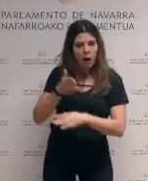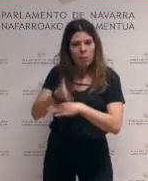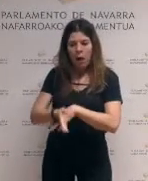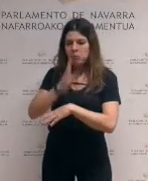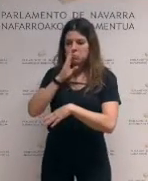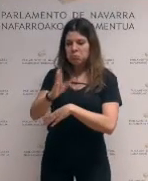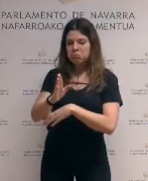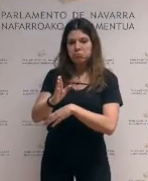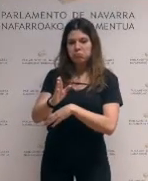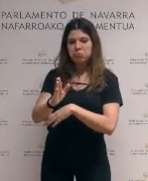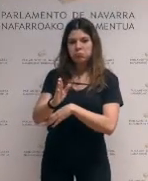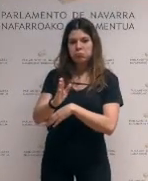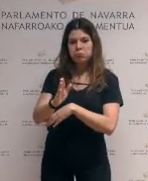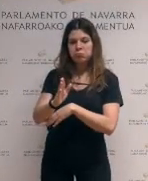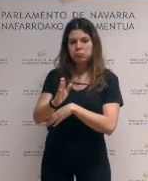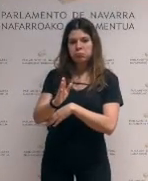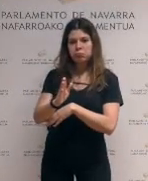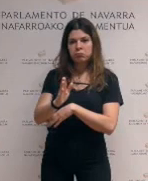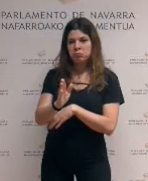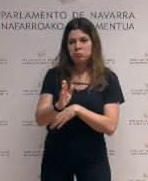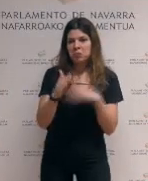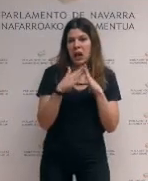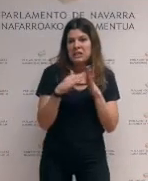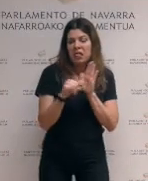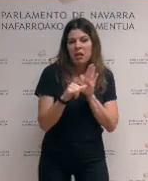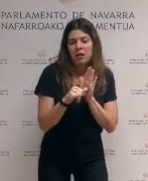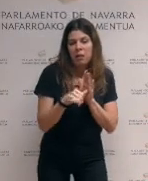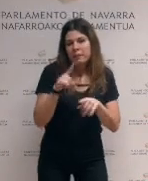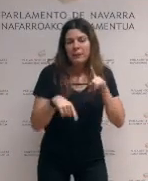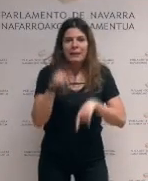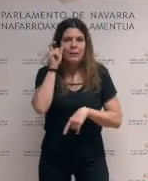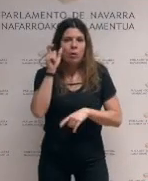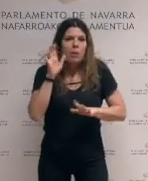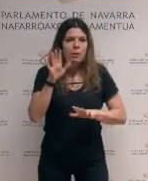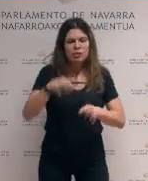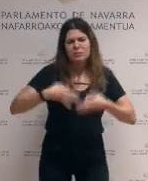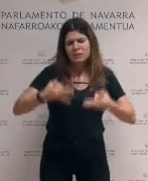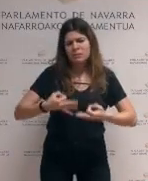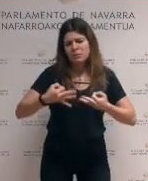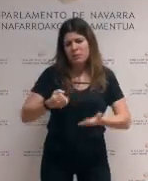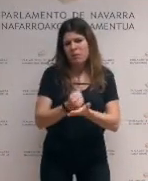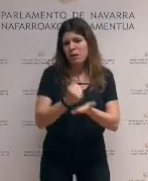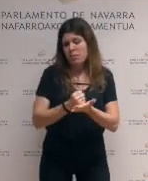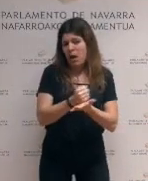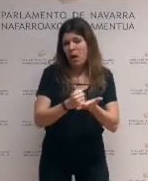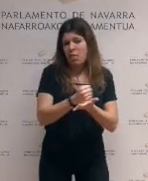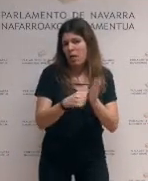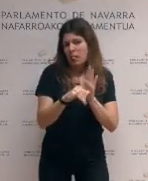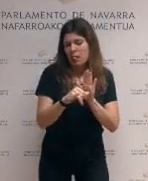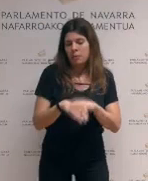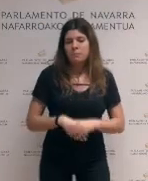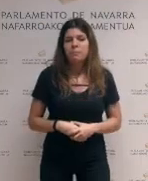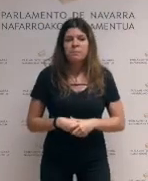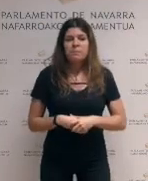cerca de donde vivimos, dependiendo un poco de la localidad, pero tenemos siempre una farmacia al lado. No solo